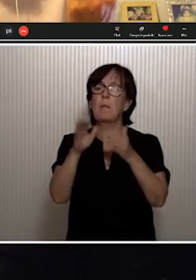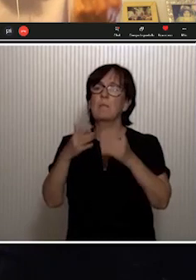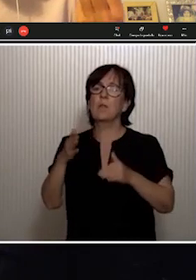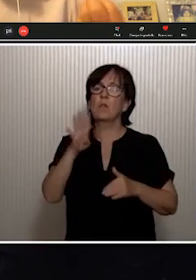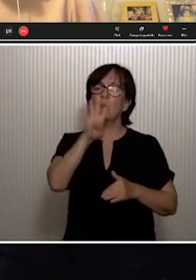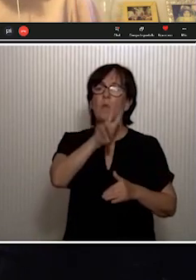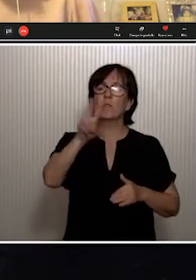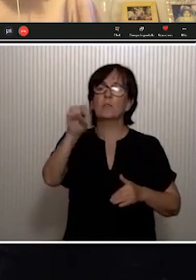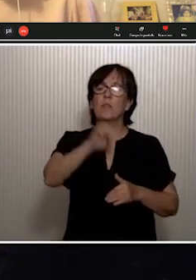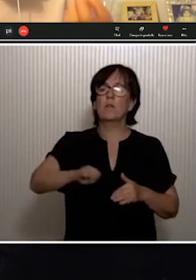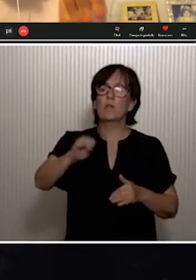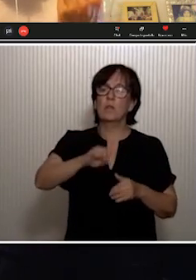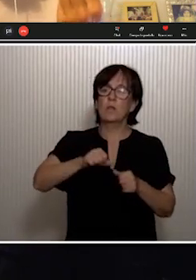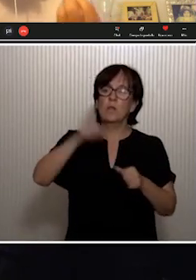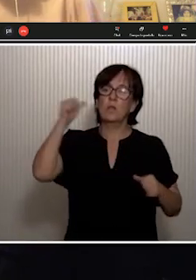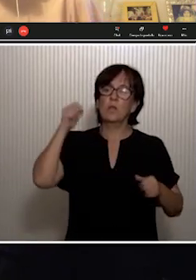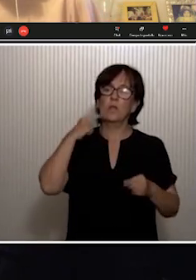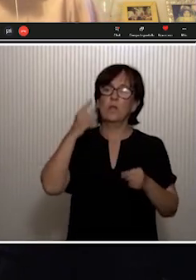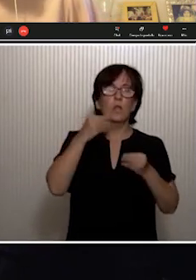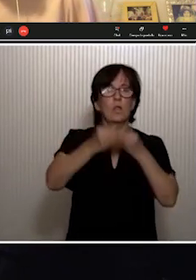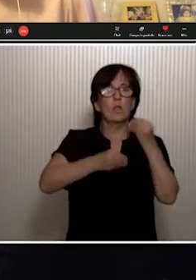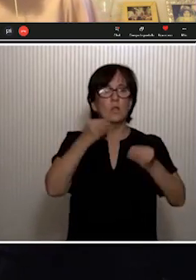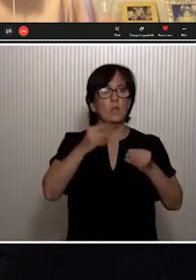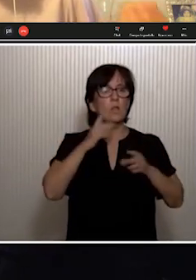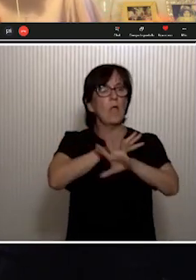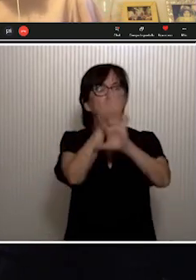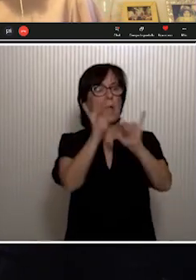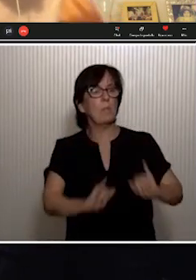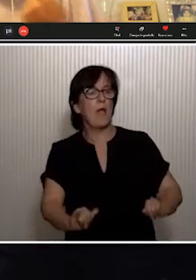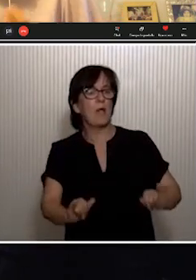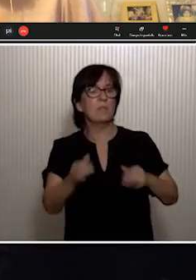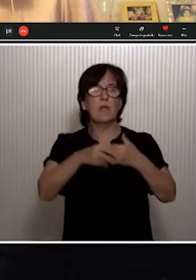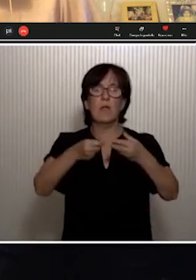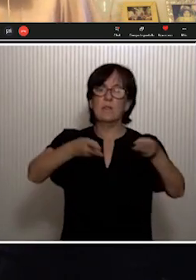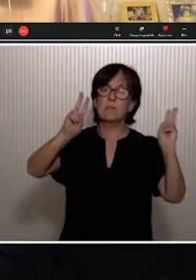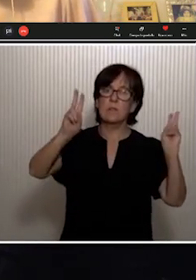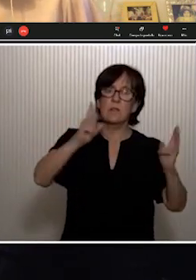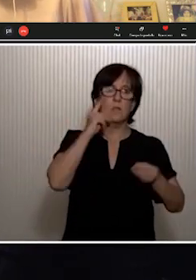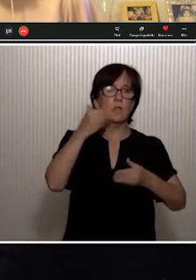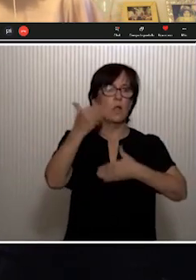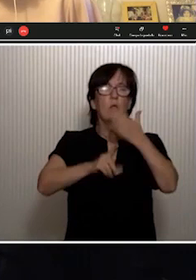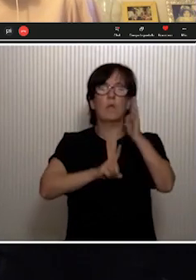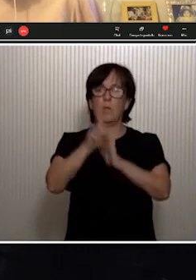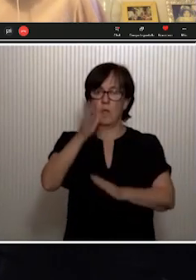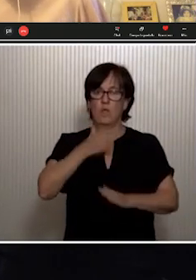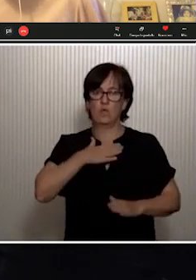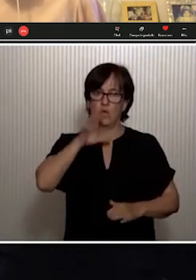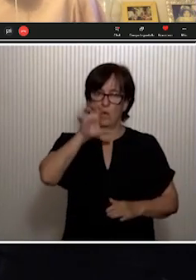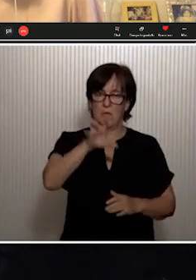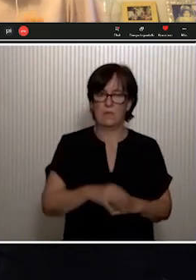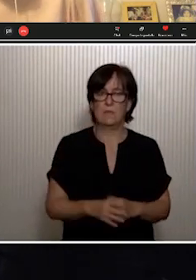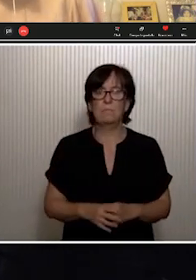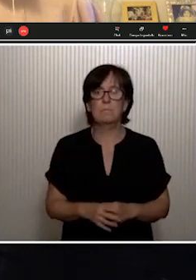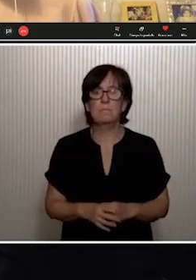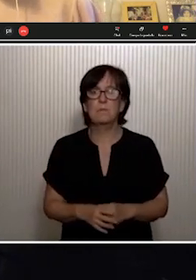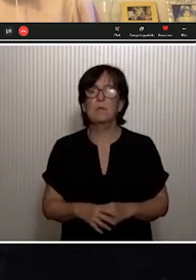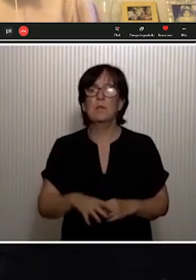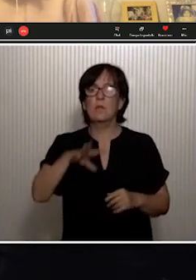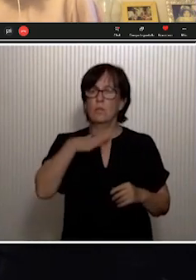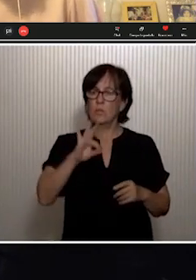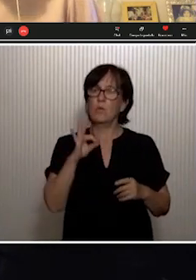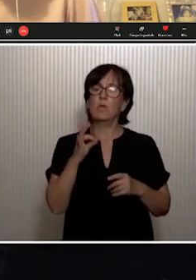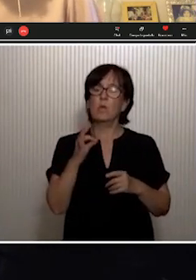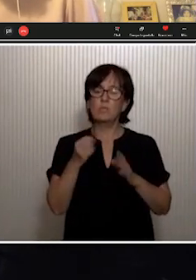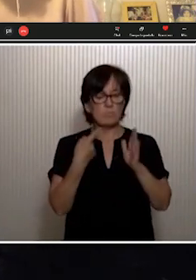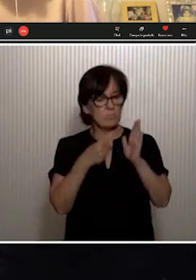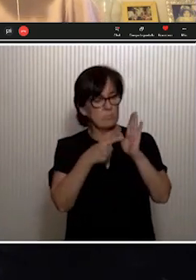sabemos ni lo que quieren gastar ni de dónde van a sacar el dinero porque claro si gastas tienen que ingresar de dónde ingresas ningún plan para europa o